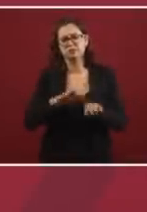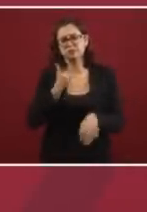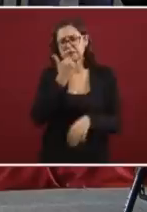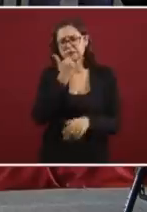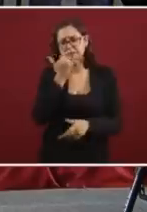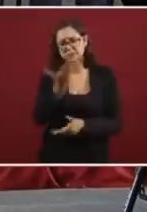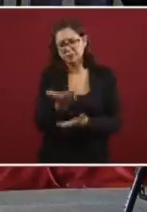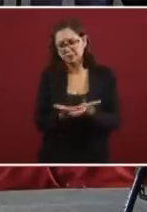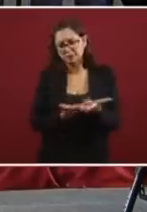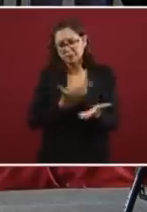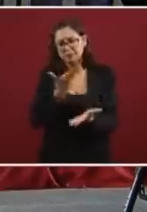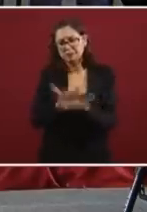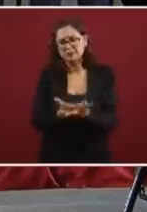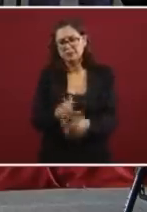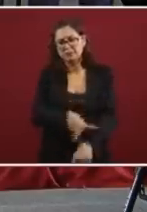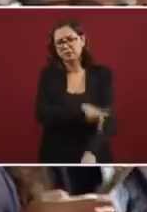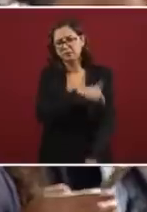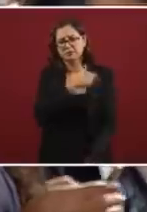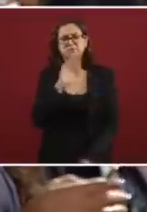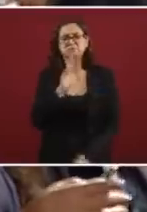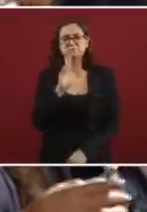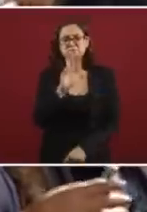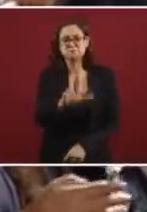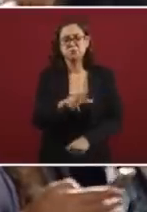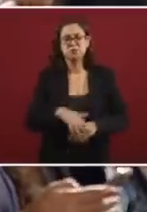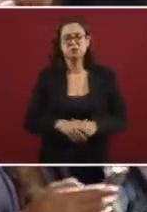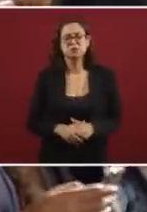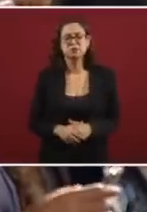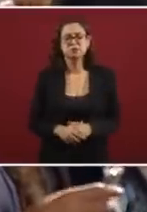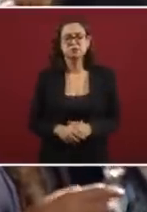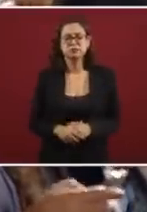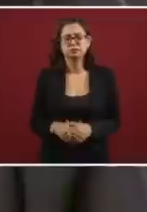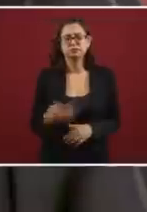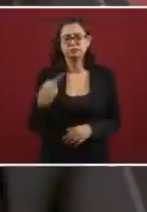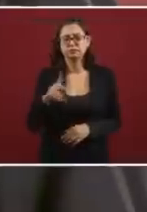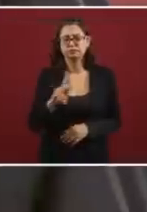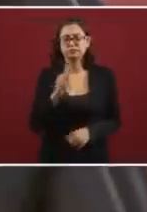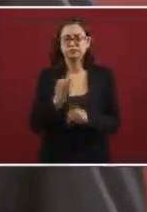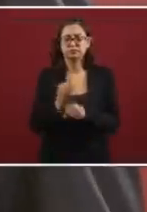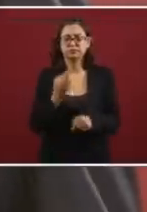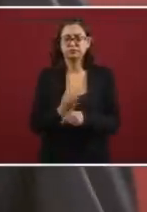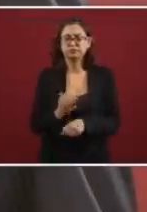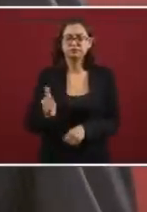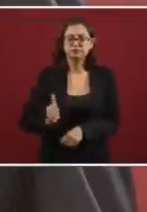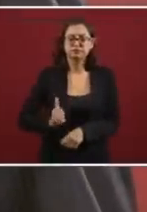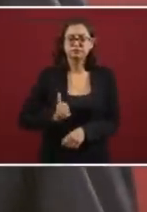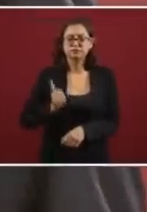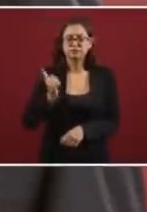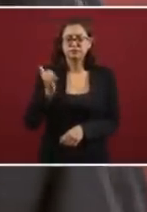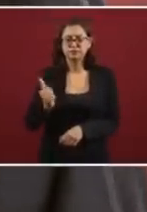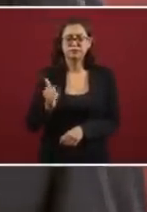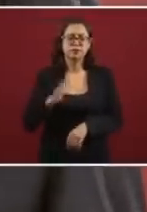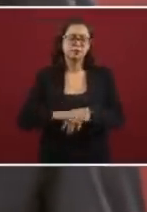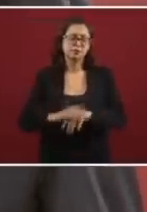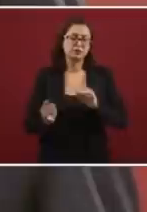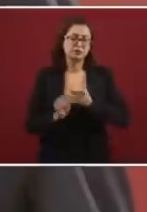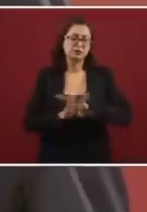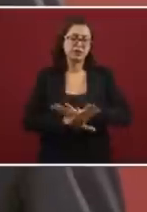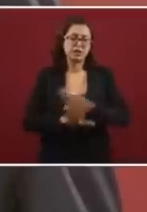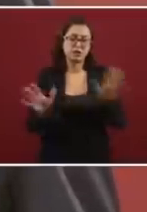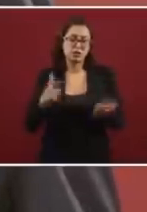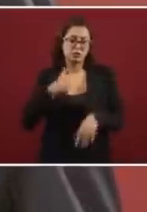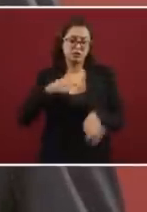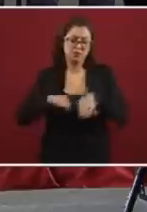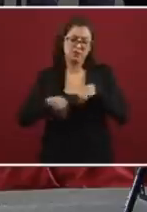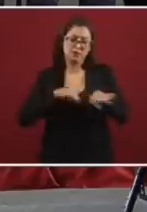por tardar tanto en la respuesta pero aprovecho para ir aclarando porque es parte de mi